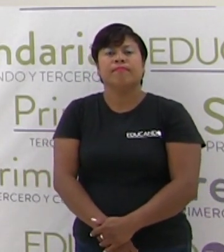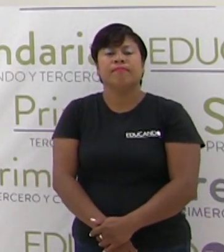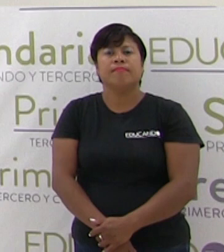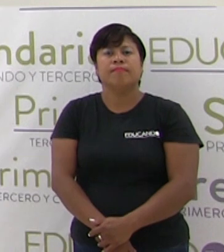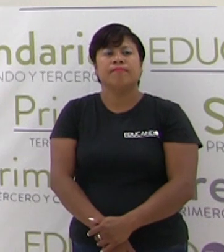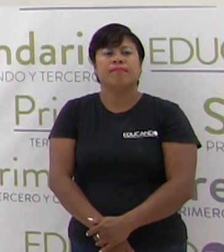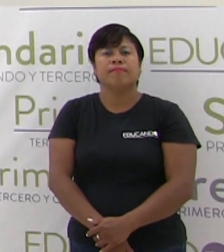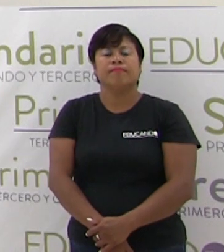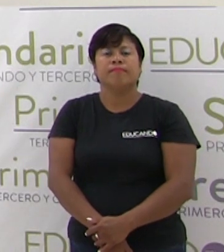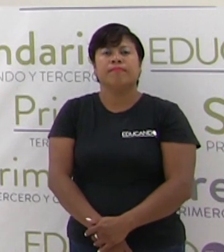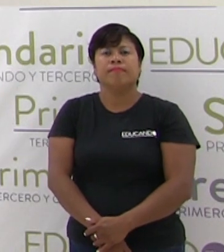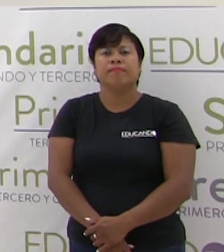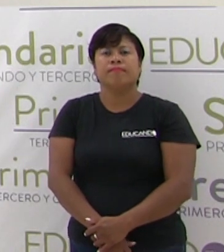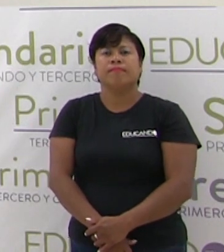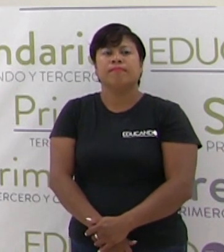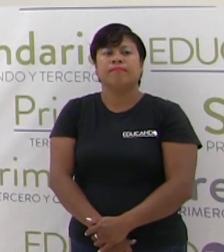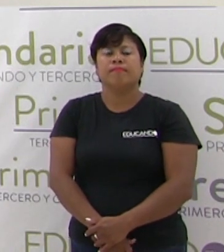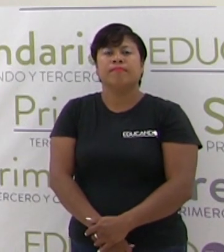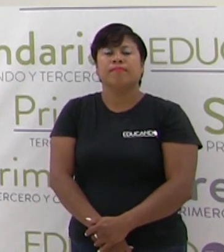Recursos